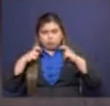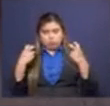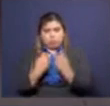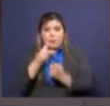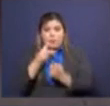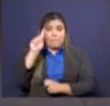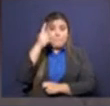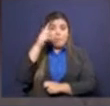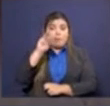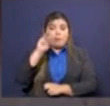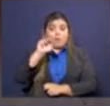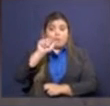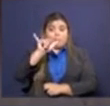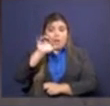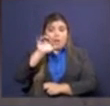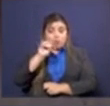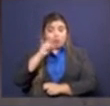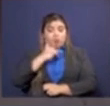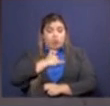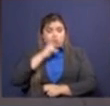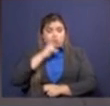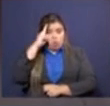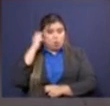1 de mayo por mi persona